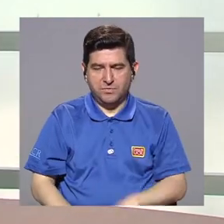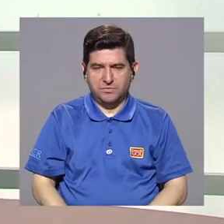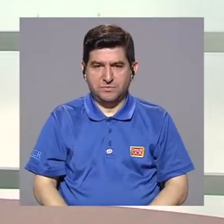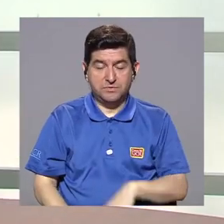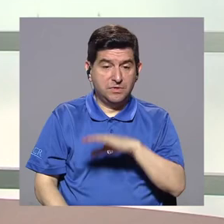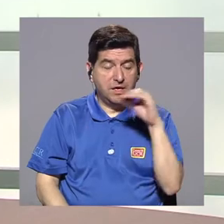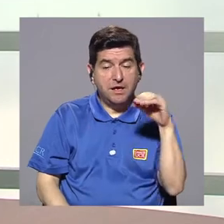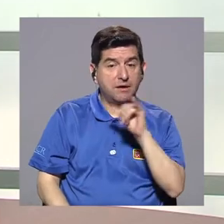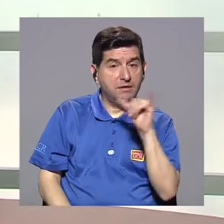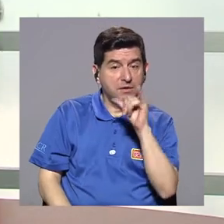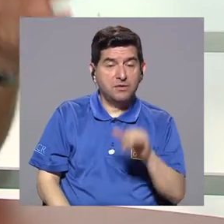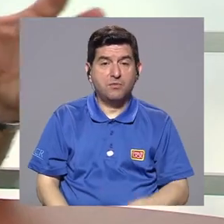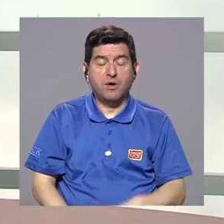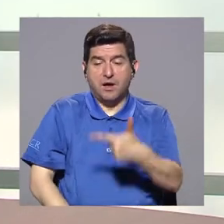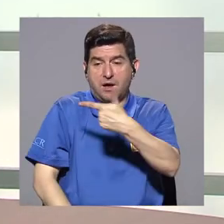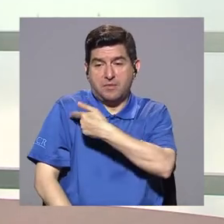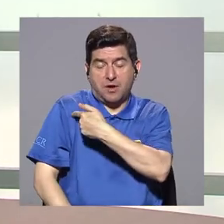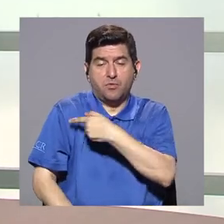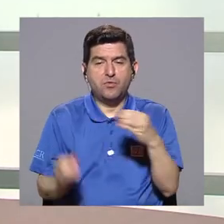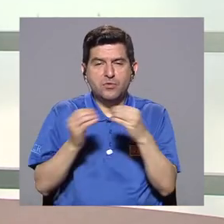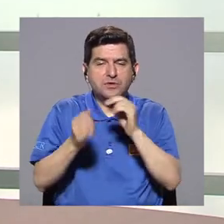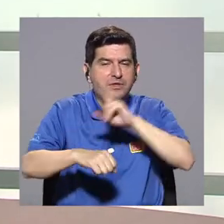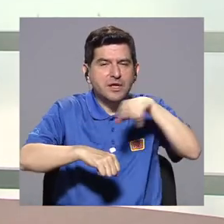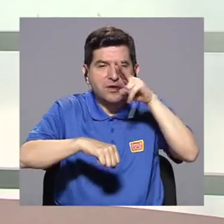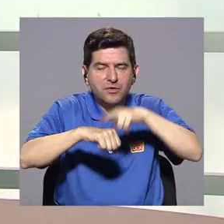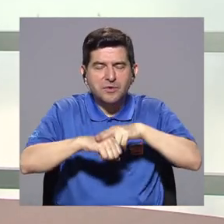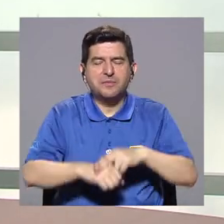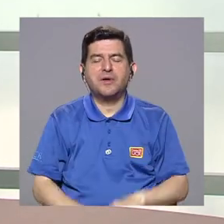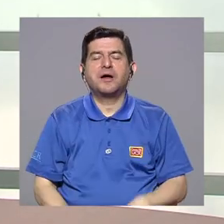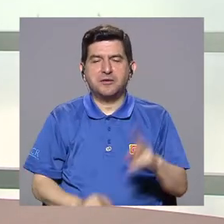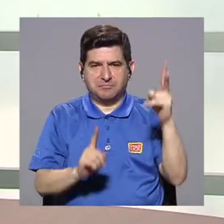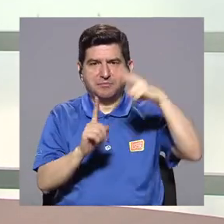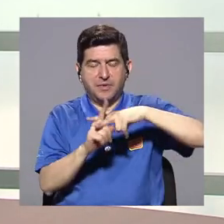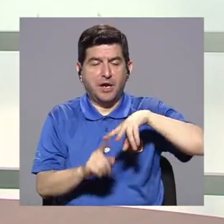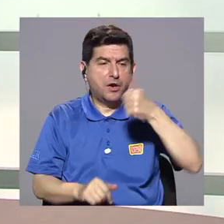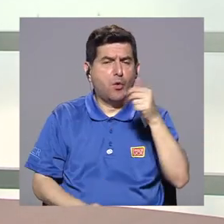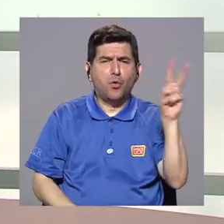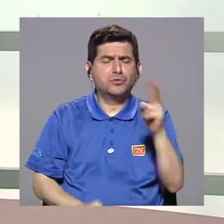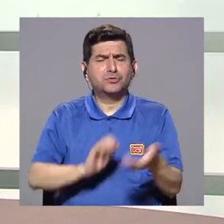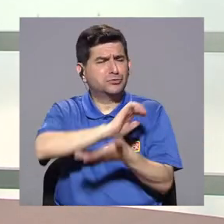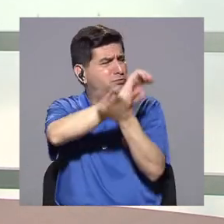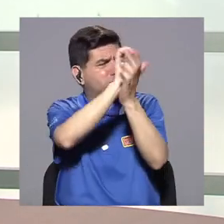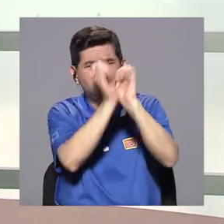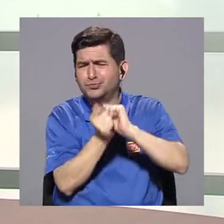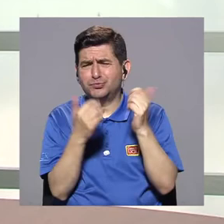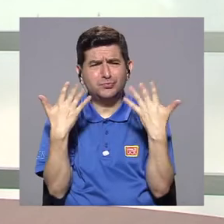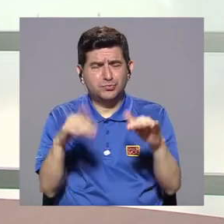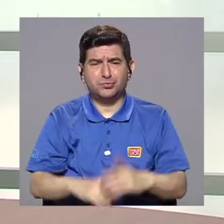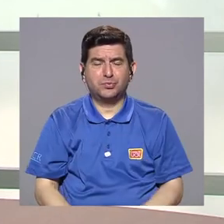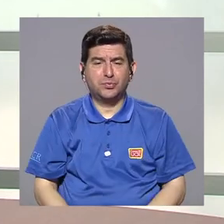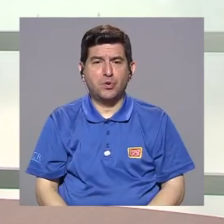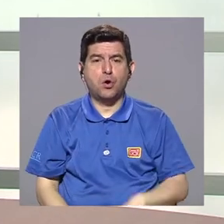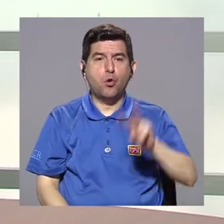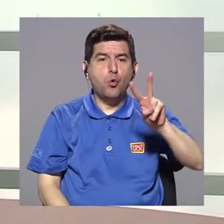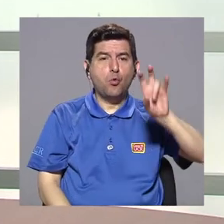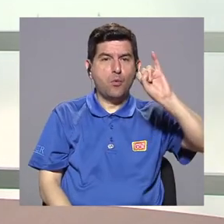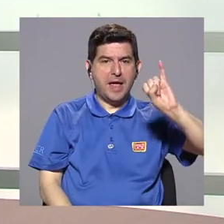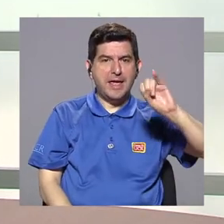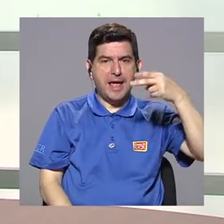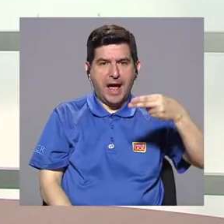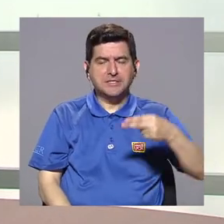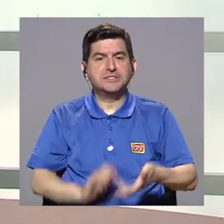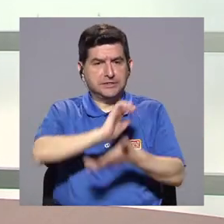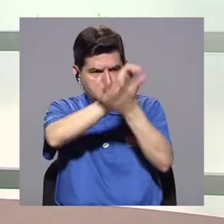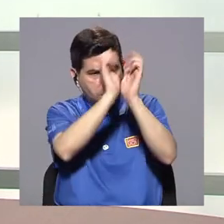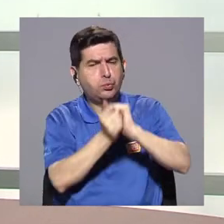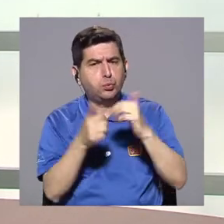virus que circulan y se hacen vacunas sobre los más frecuentes. Hay muchos otros virus que cambian mucho. El virus de VIH